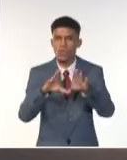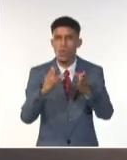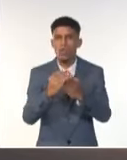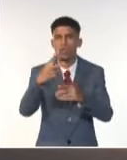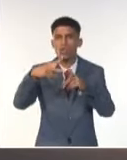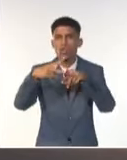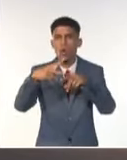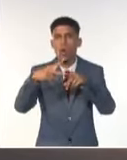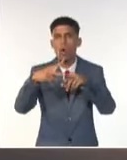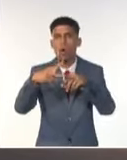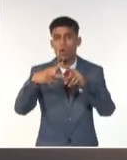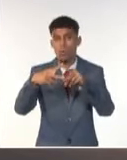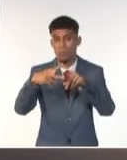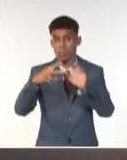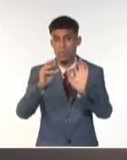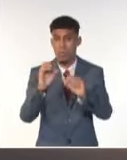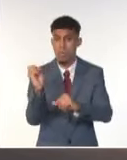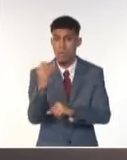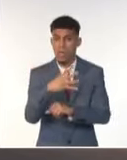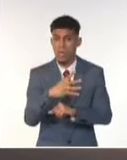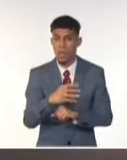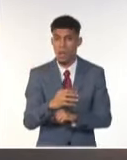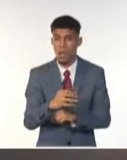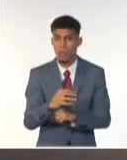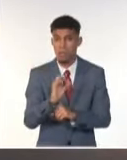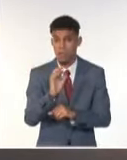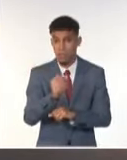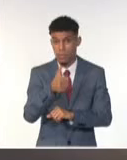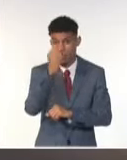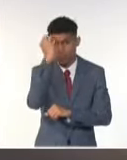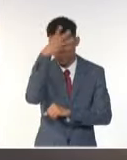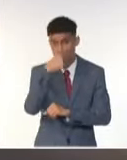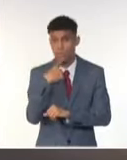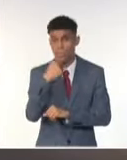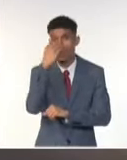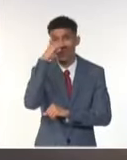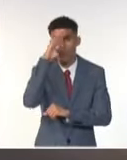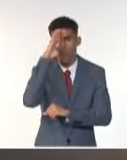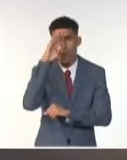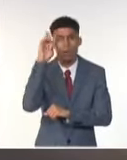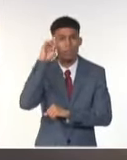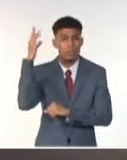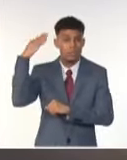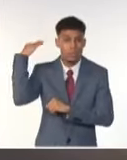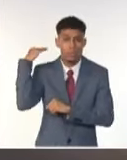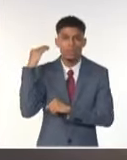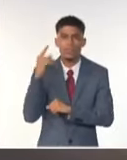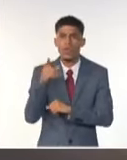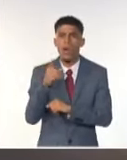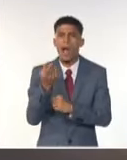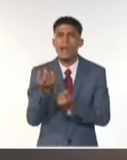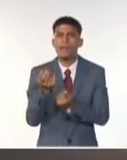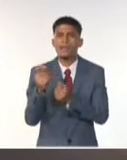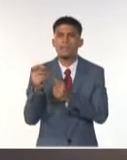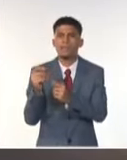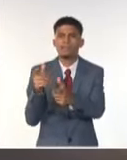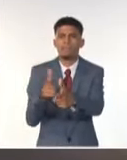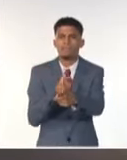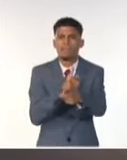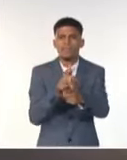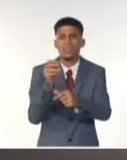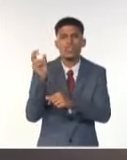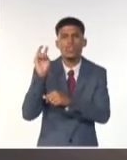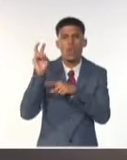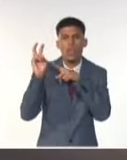mentiras. Él mismo difundió como que en Cuba hubo un ataque sónico, cosa que sus propias agencias de inteligencia han